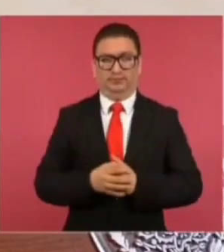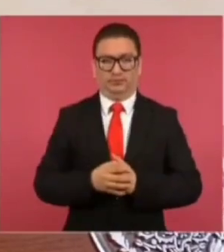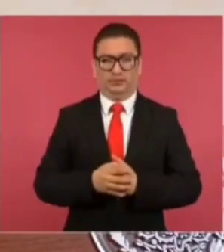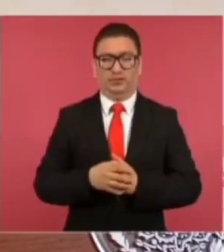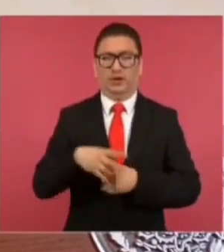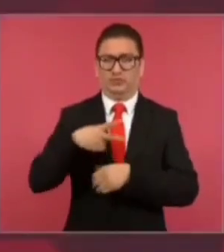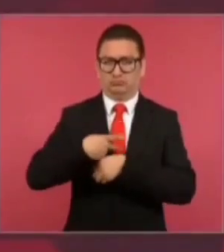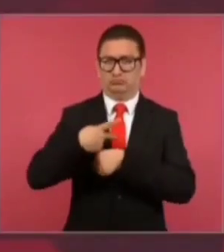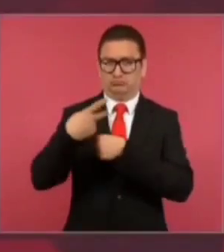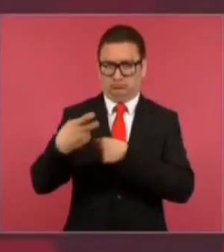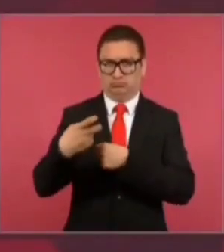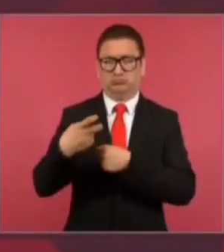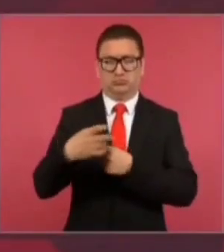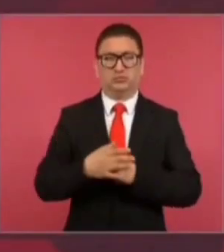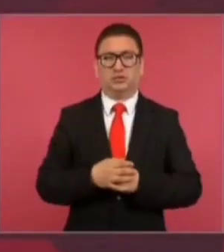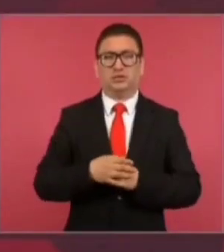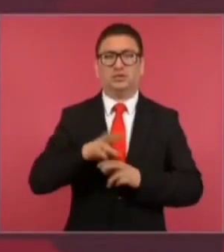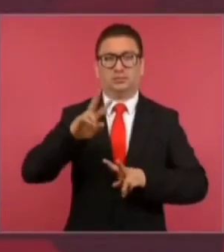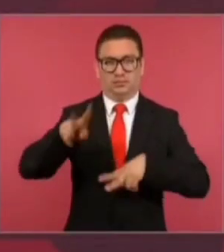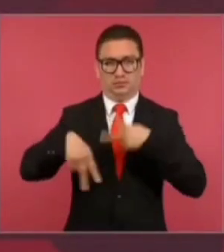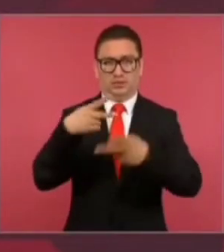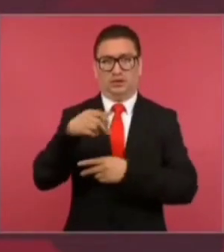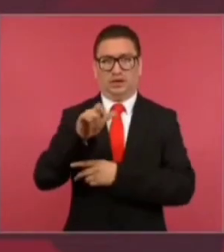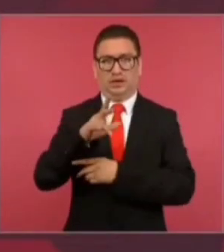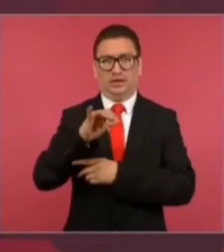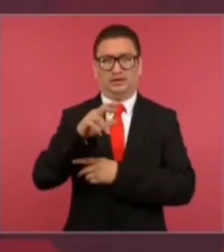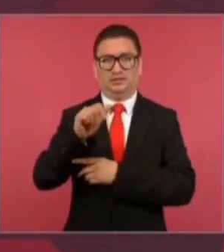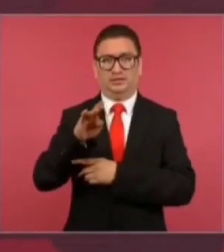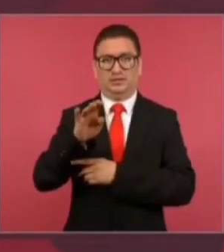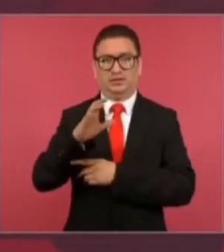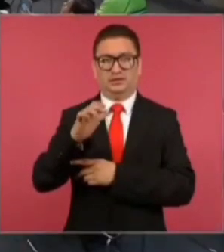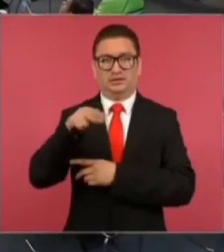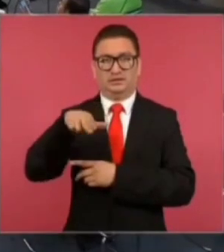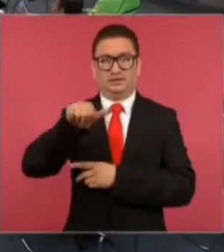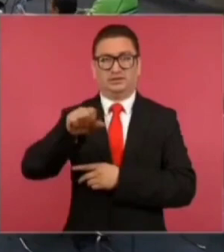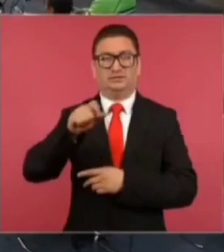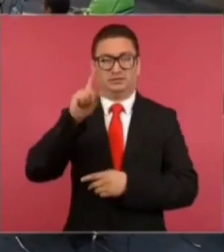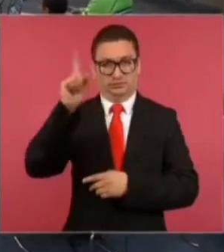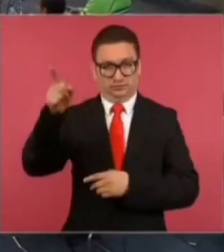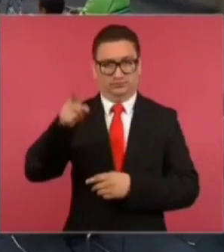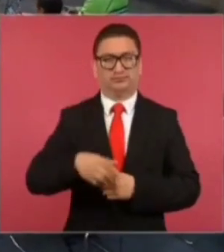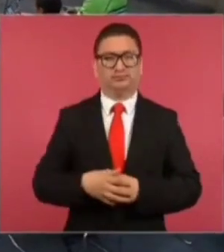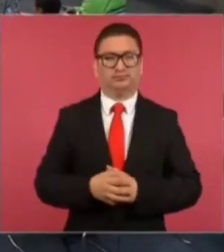nos invitaron y va a ir Alicia Bárcena.